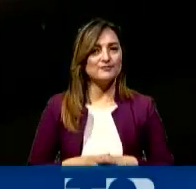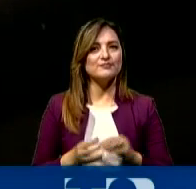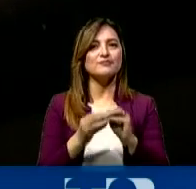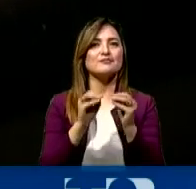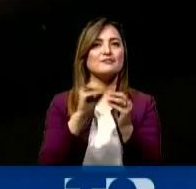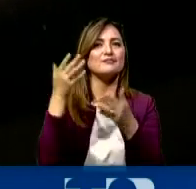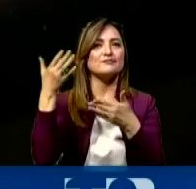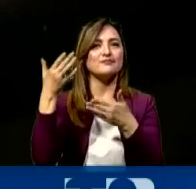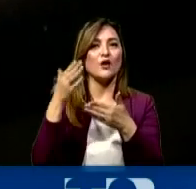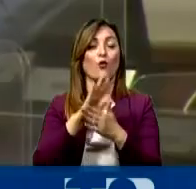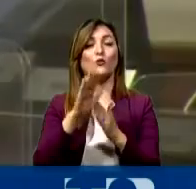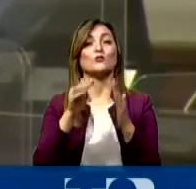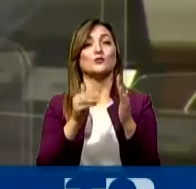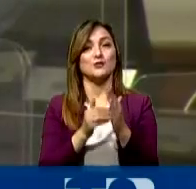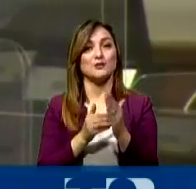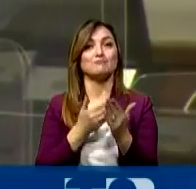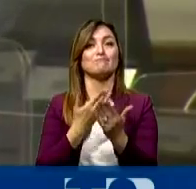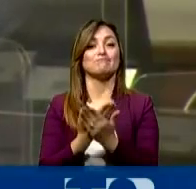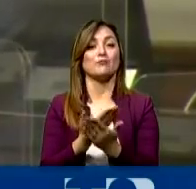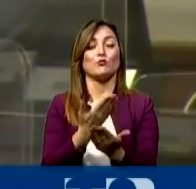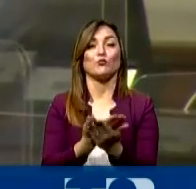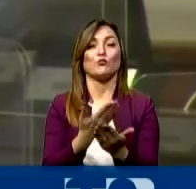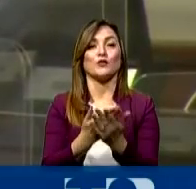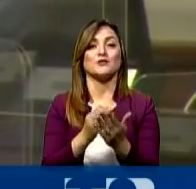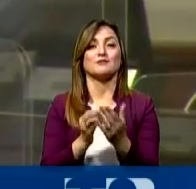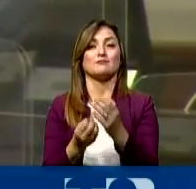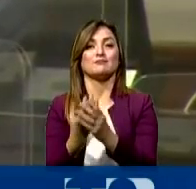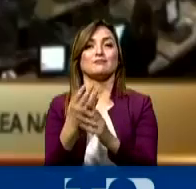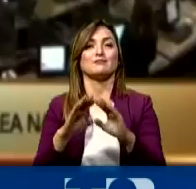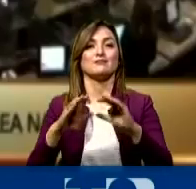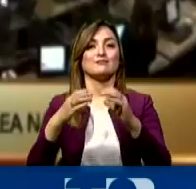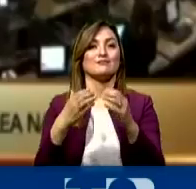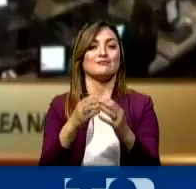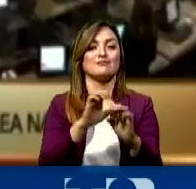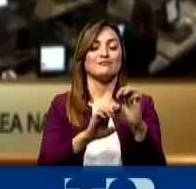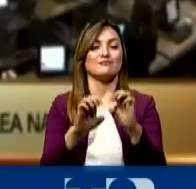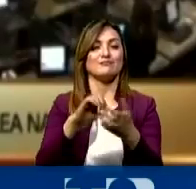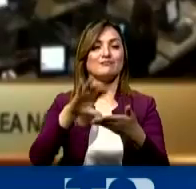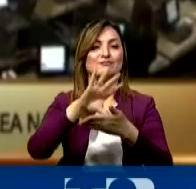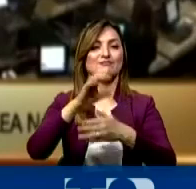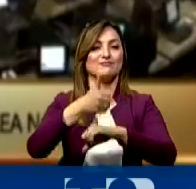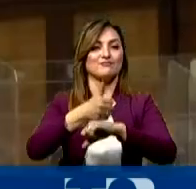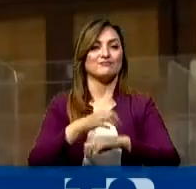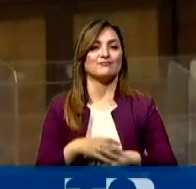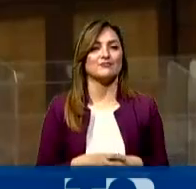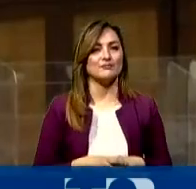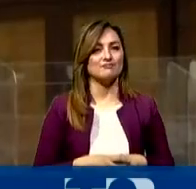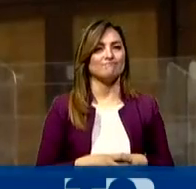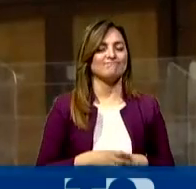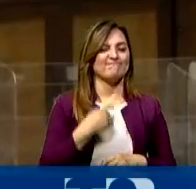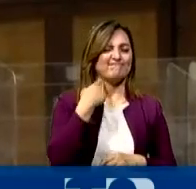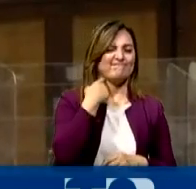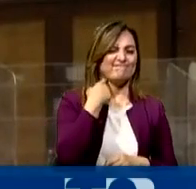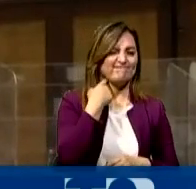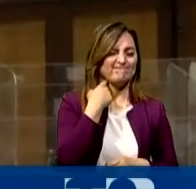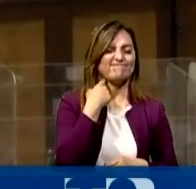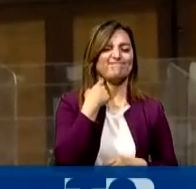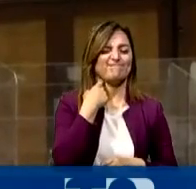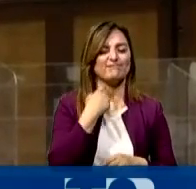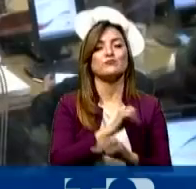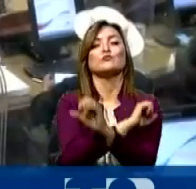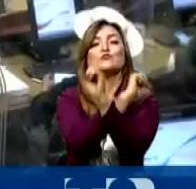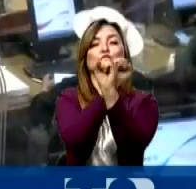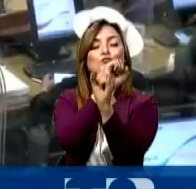intentar y si resultó desconcertante porque en la mañana cuando en la mañana de